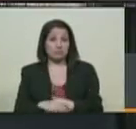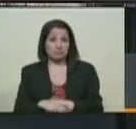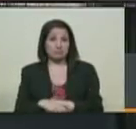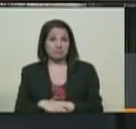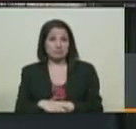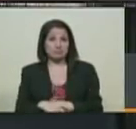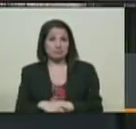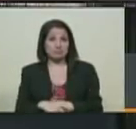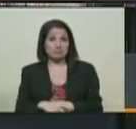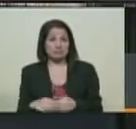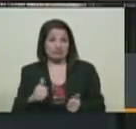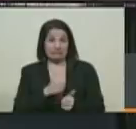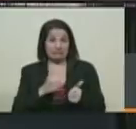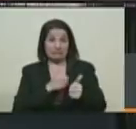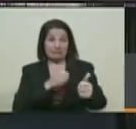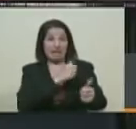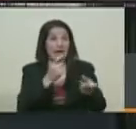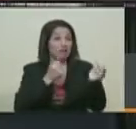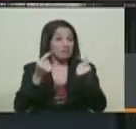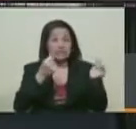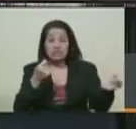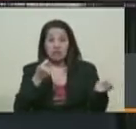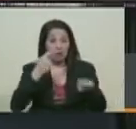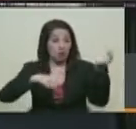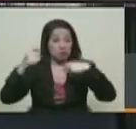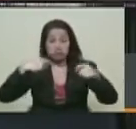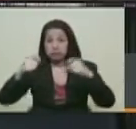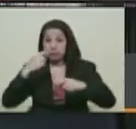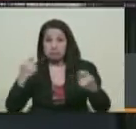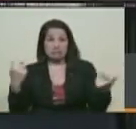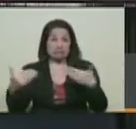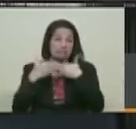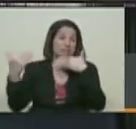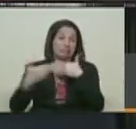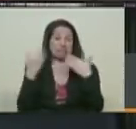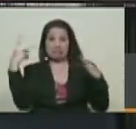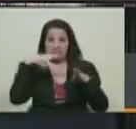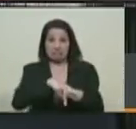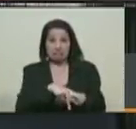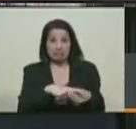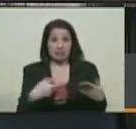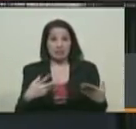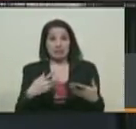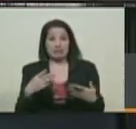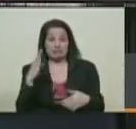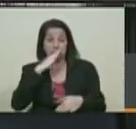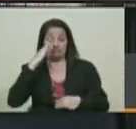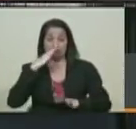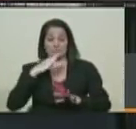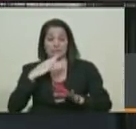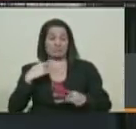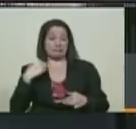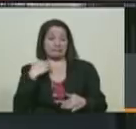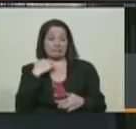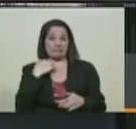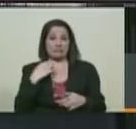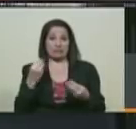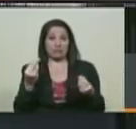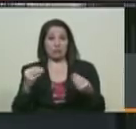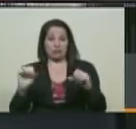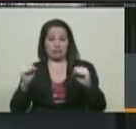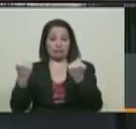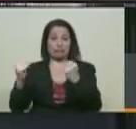Una persecución financiera, comercial, brutal. ¿Se les pudrió? El